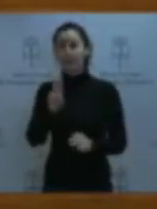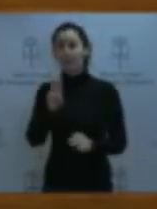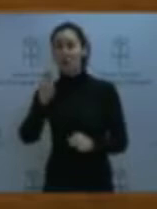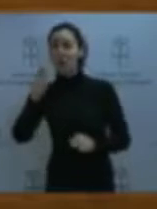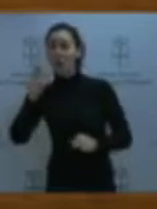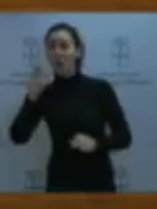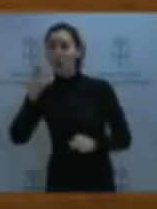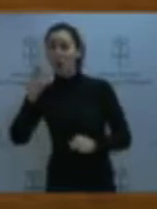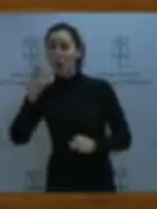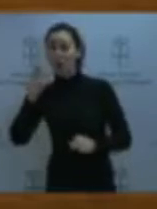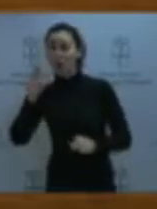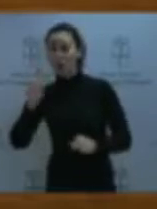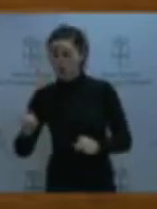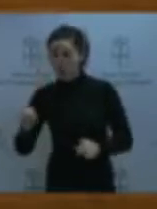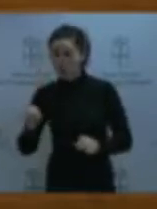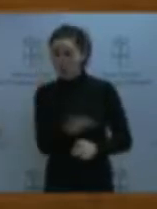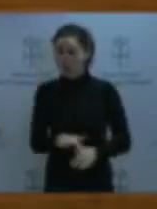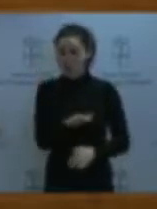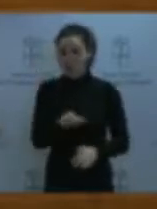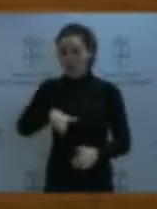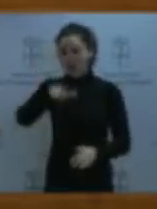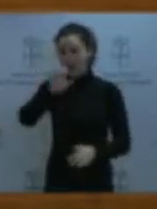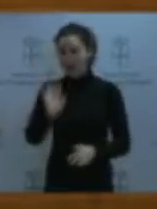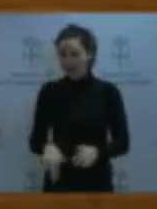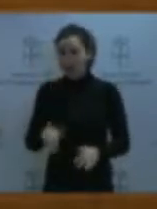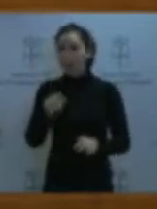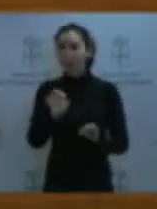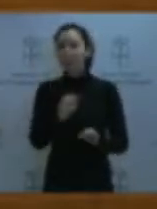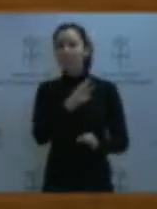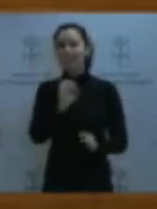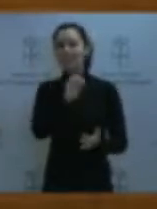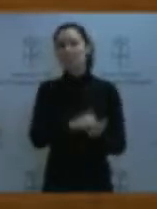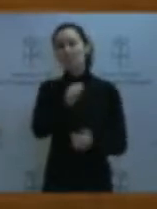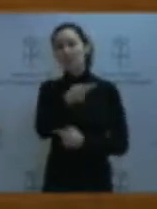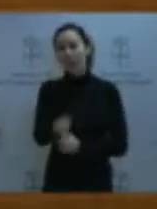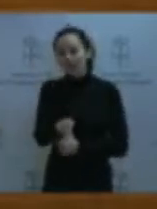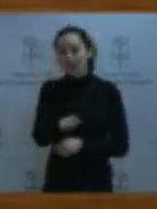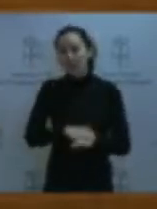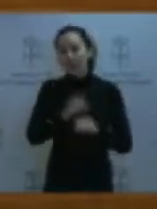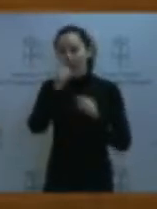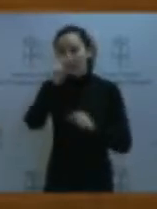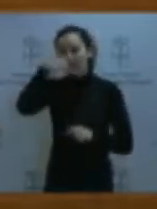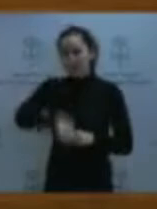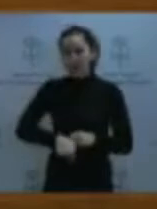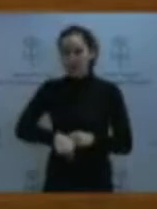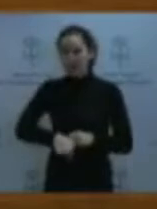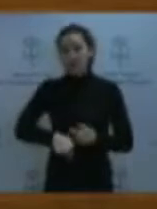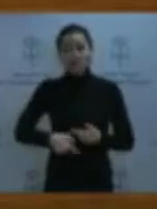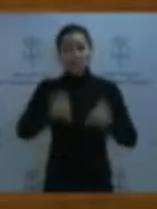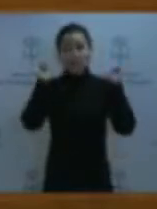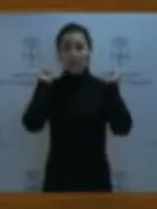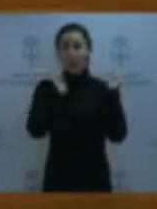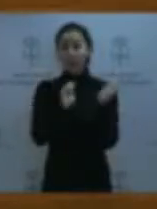Muros del Nalón, tenían 300.000 euros para este año y ni siquiera están licitadas.